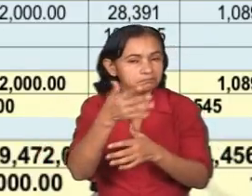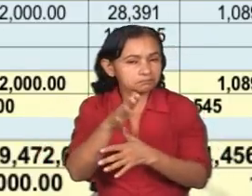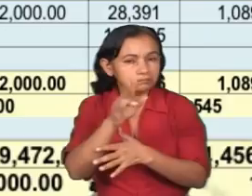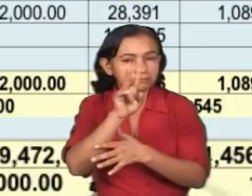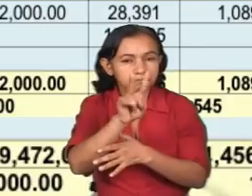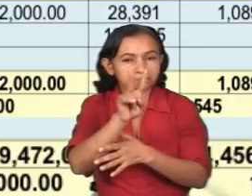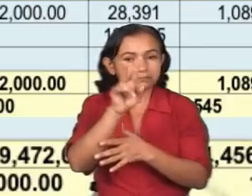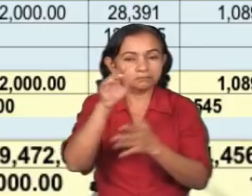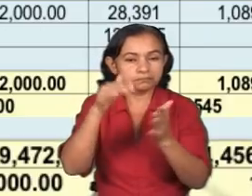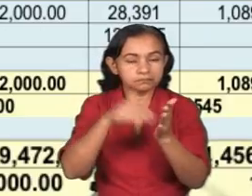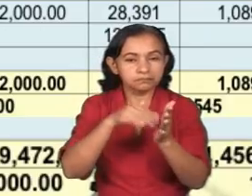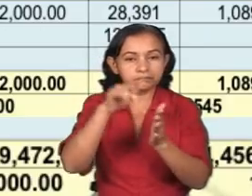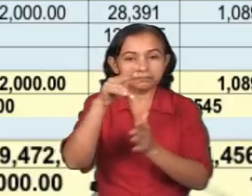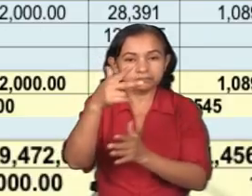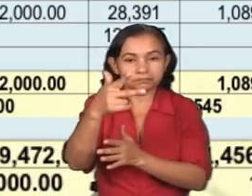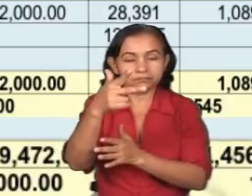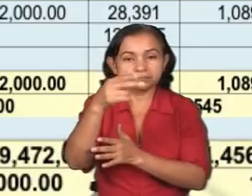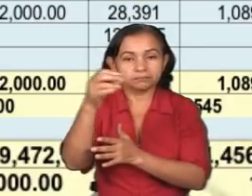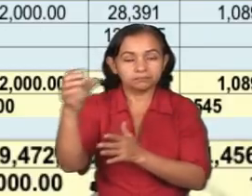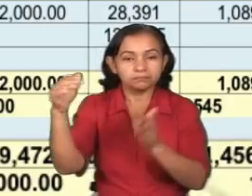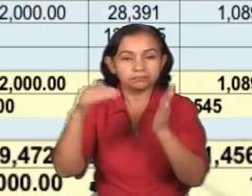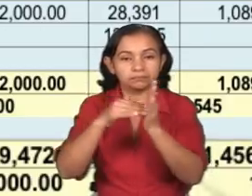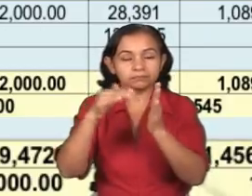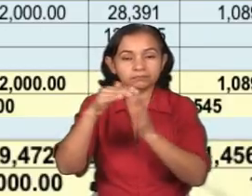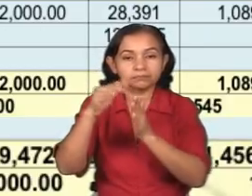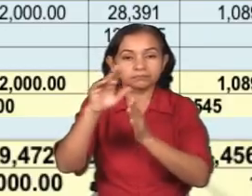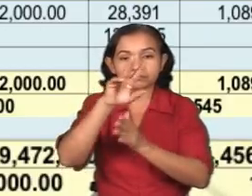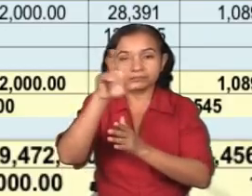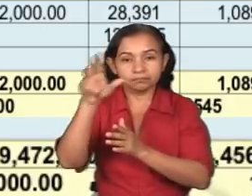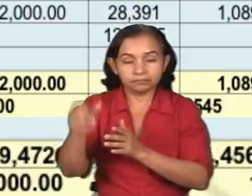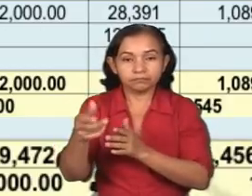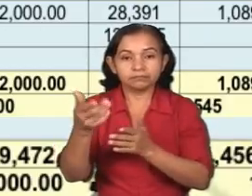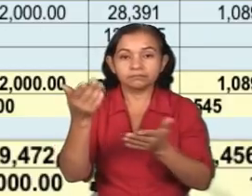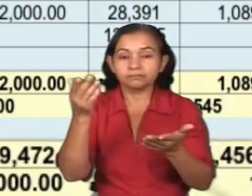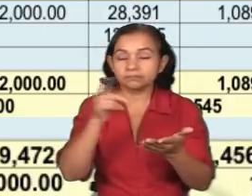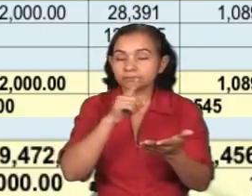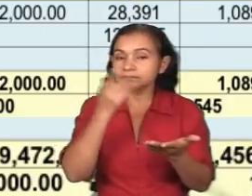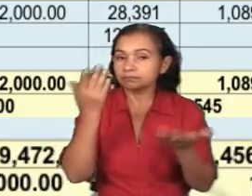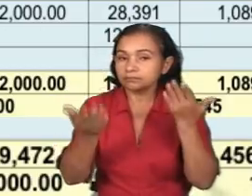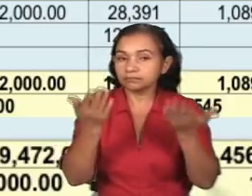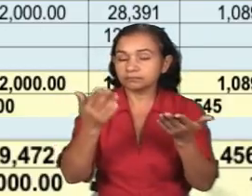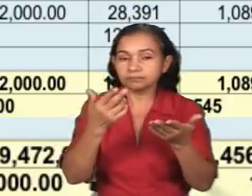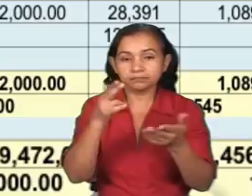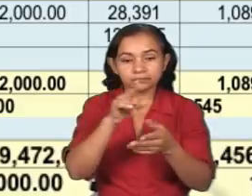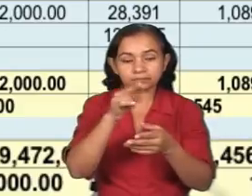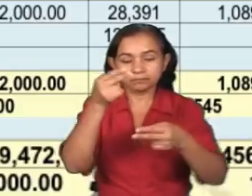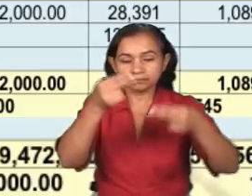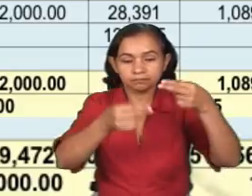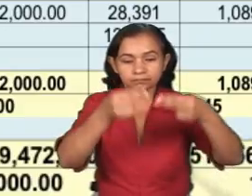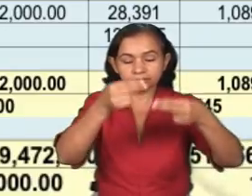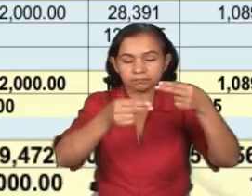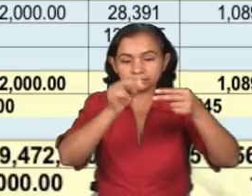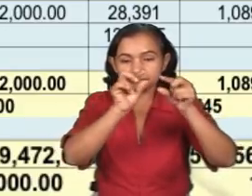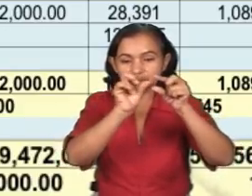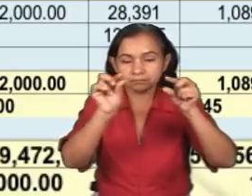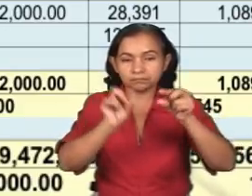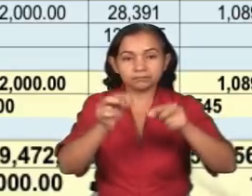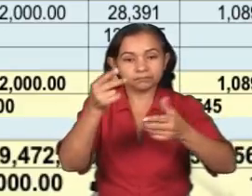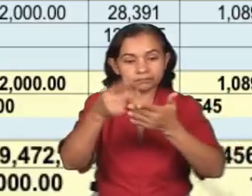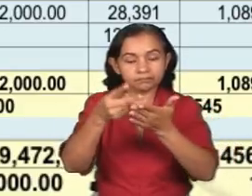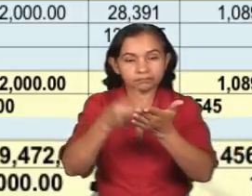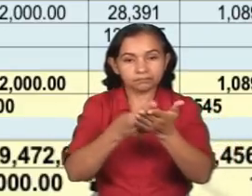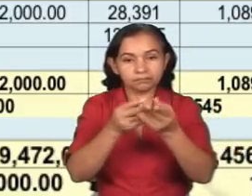de 2.800 millones de Córdoba, que seguramente, ya nosotros hemos hecho los números, seguramente este presupuesto